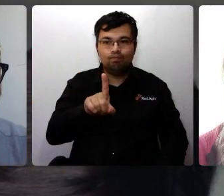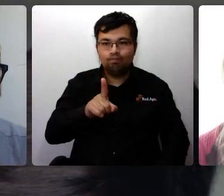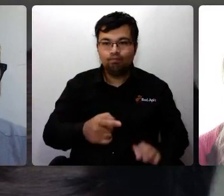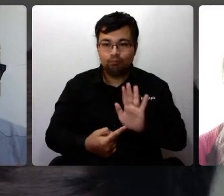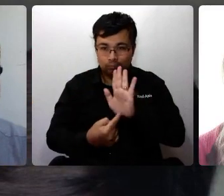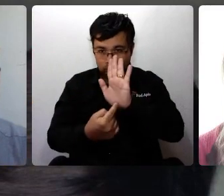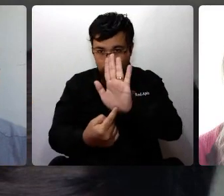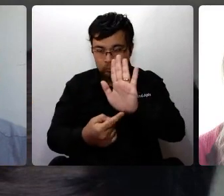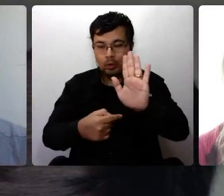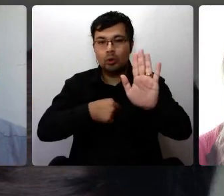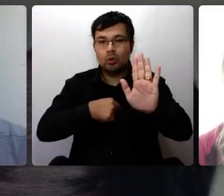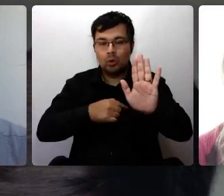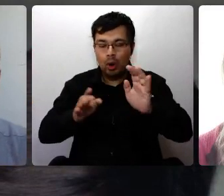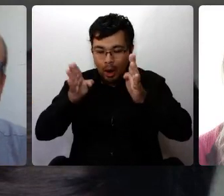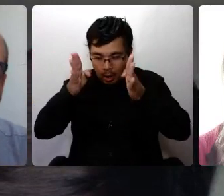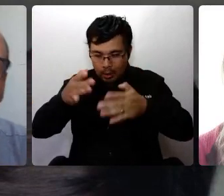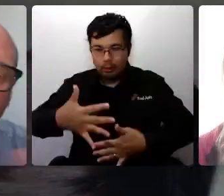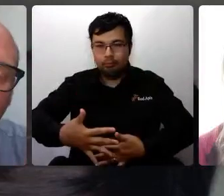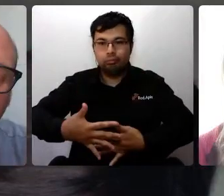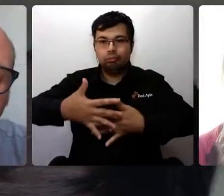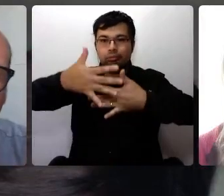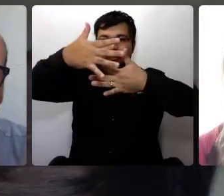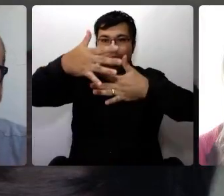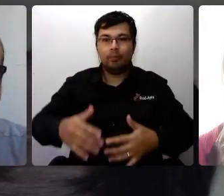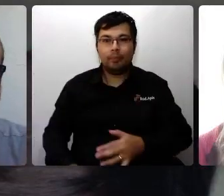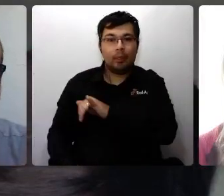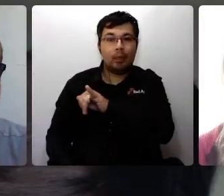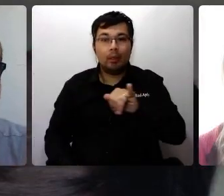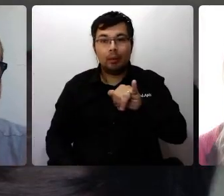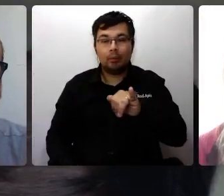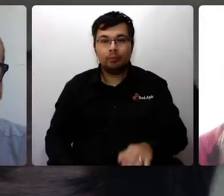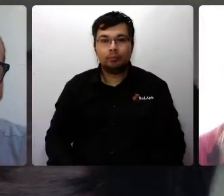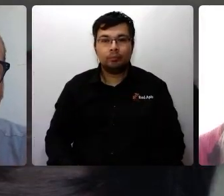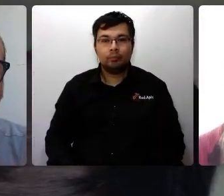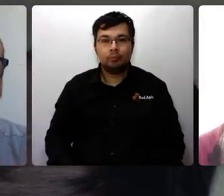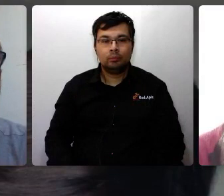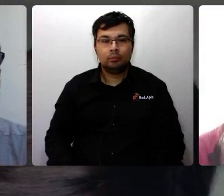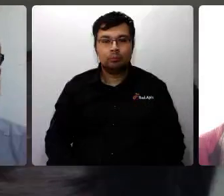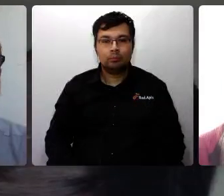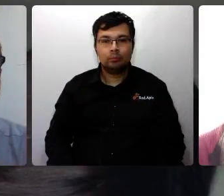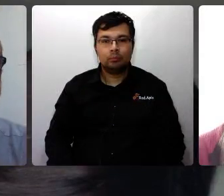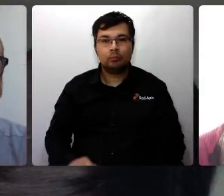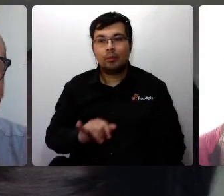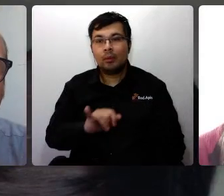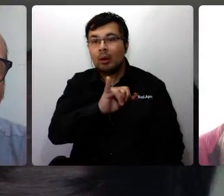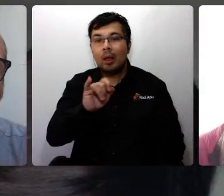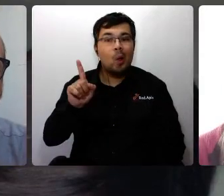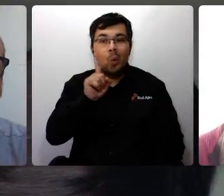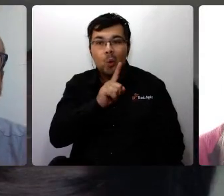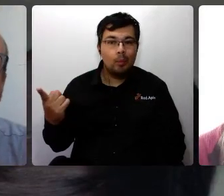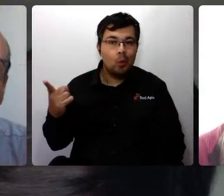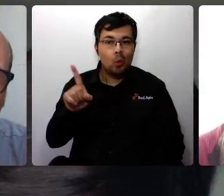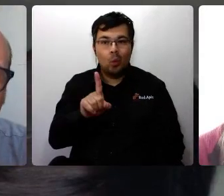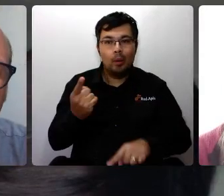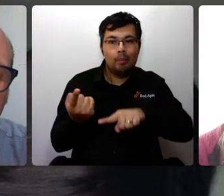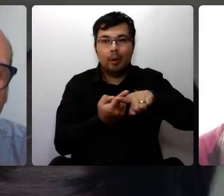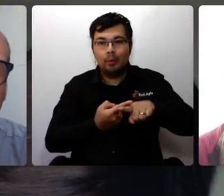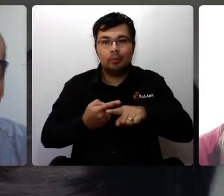las consultas de todos los que estamos conectados y volvemos al final para recapitular en base a ellas. Un gran abrazo, Magdalena, que te vaya muy